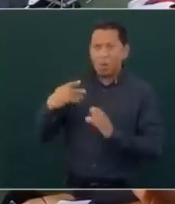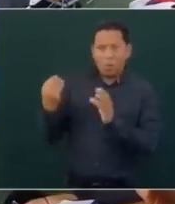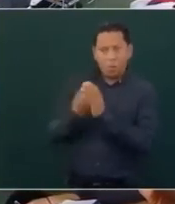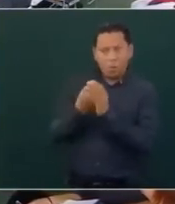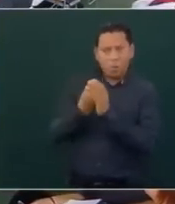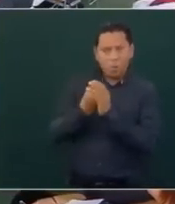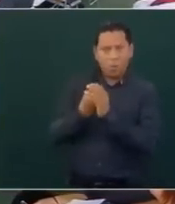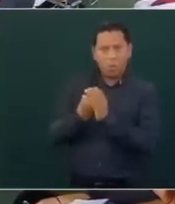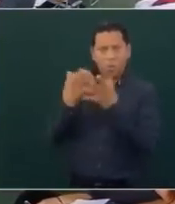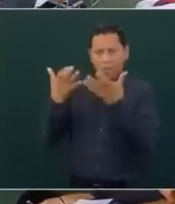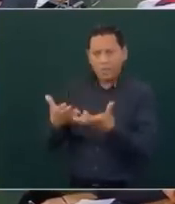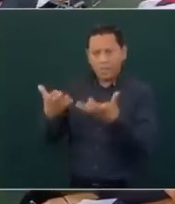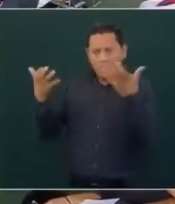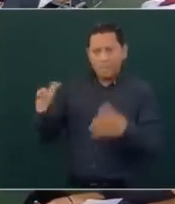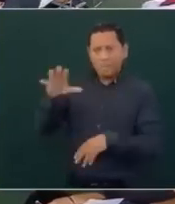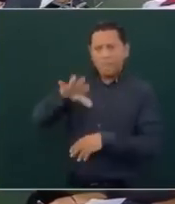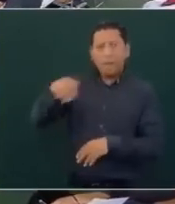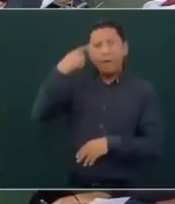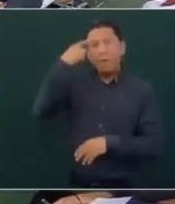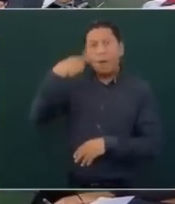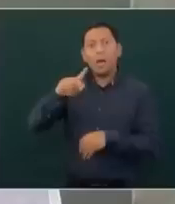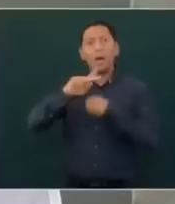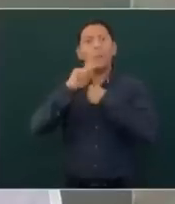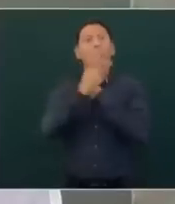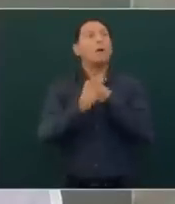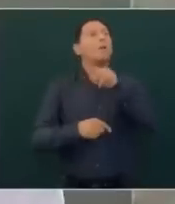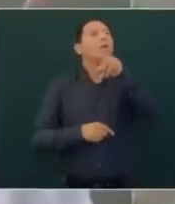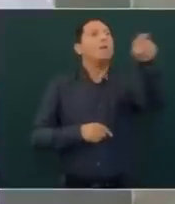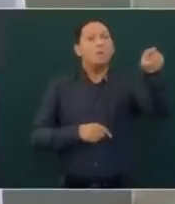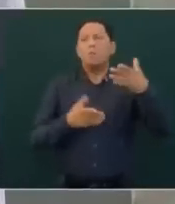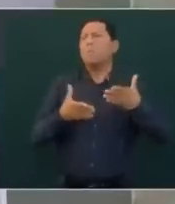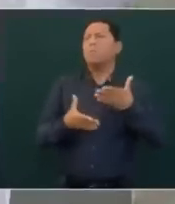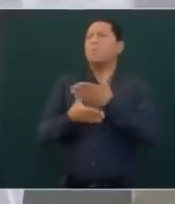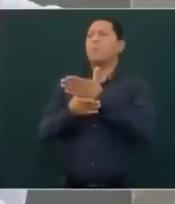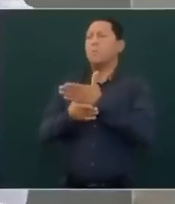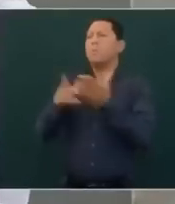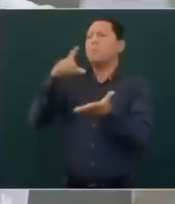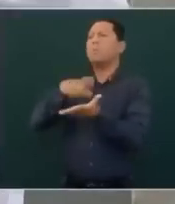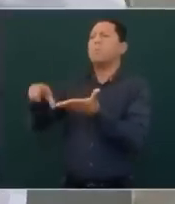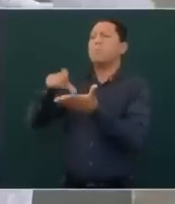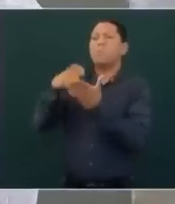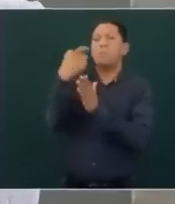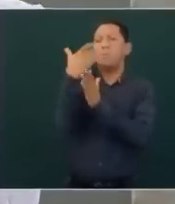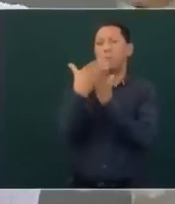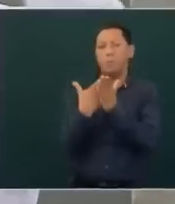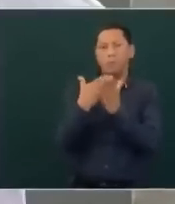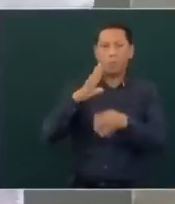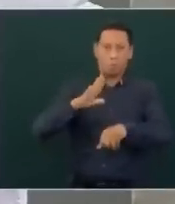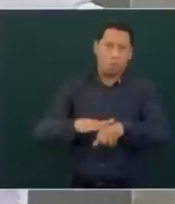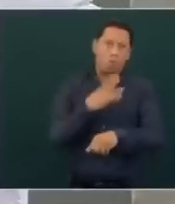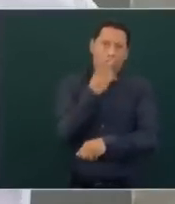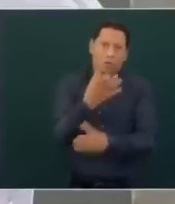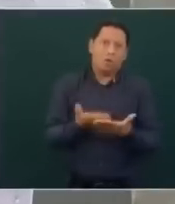tierras ejidales al mercado. Por eso ahora hay ejidatarios